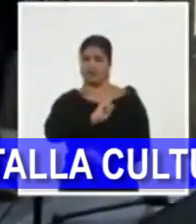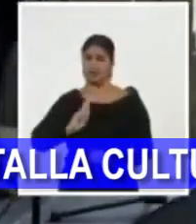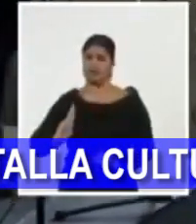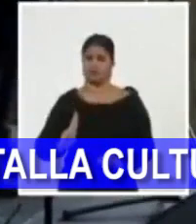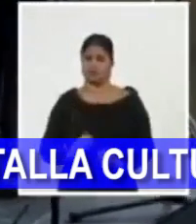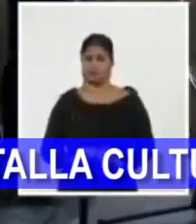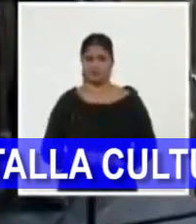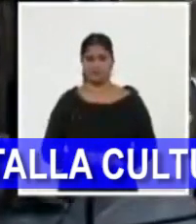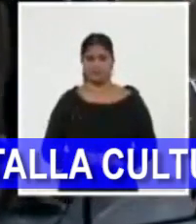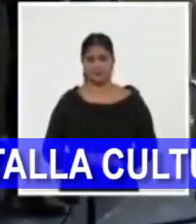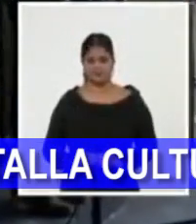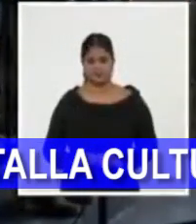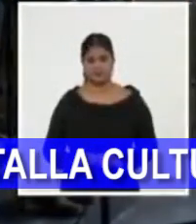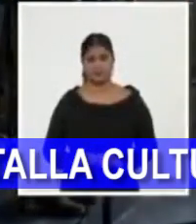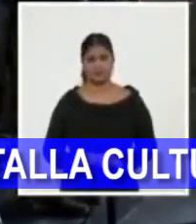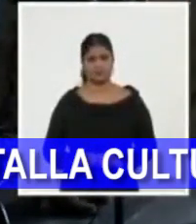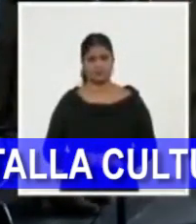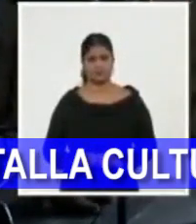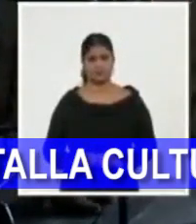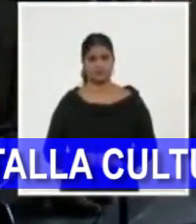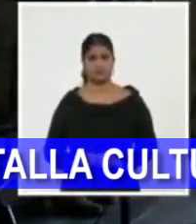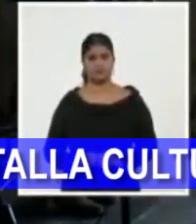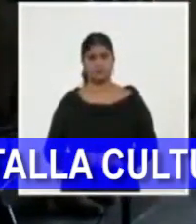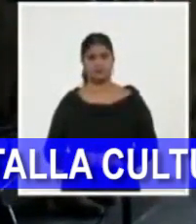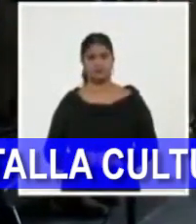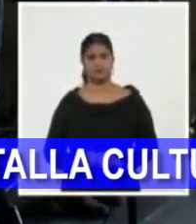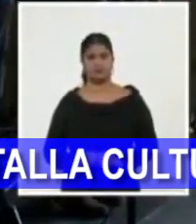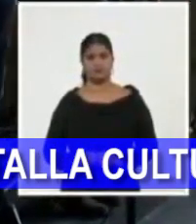No tengo que correr porque la prisa